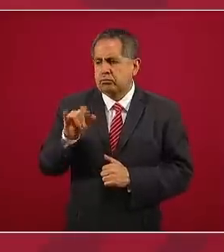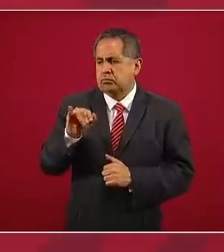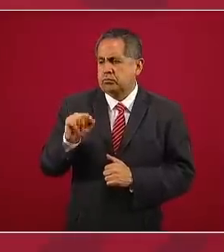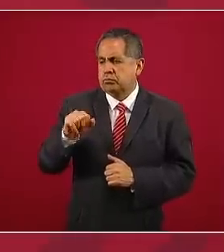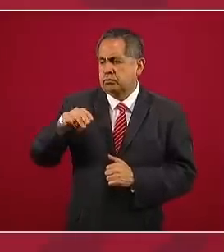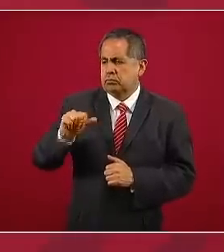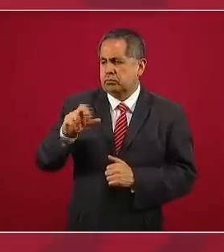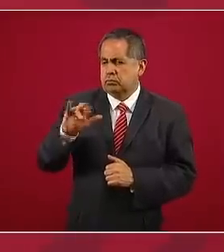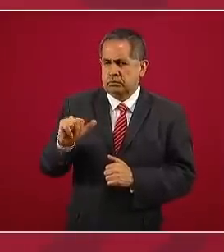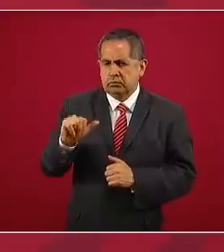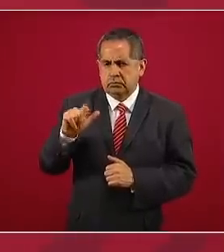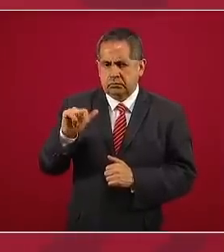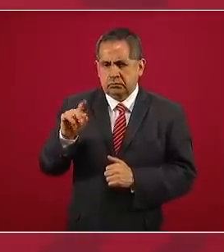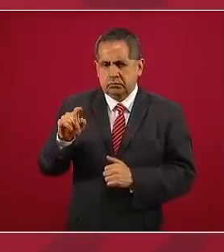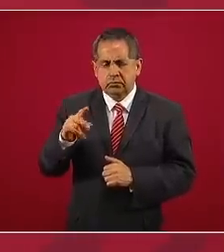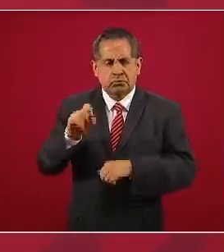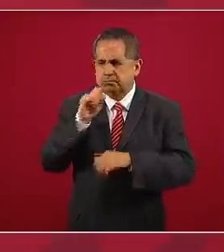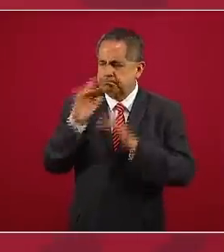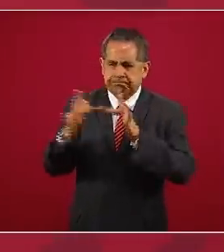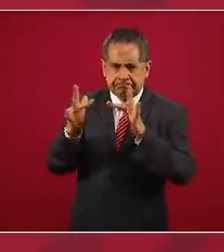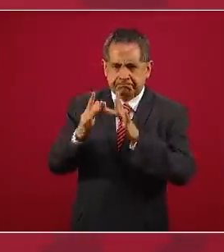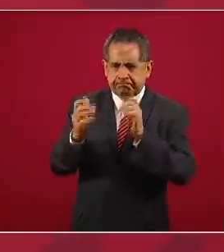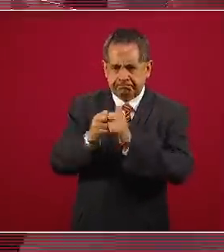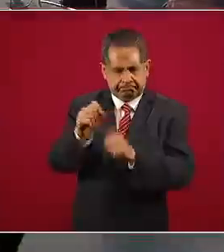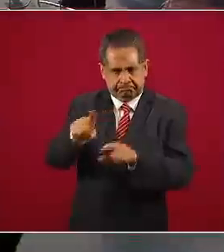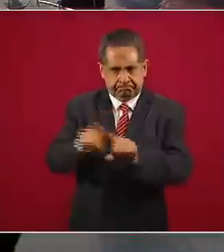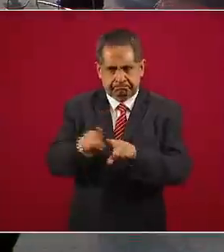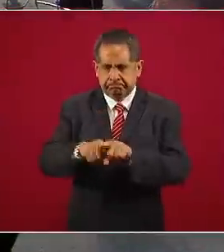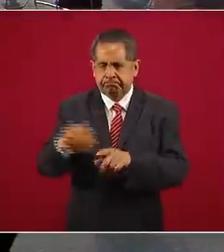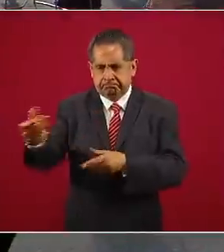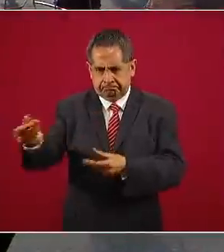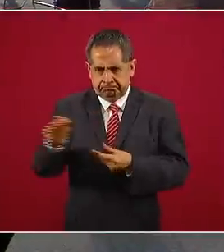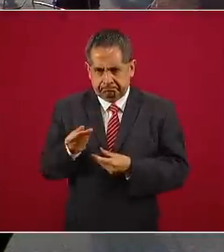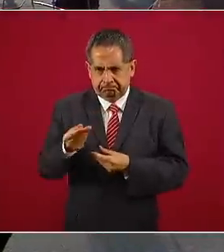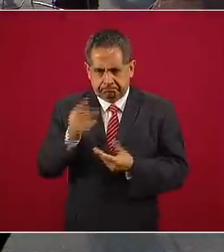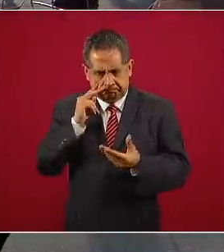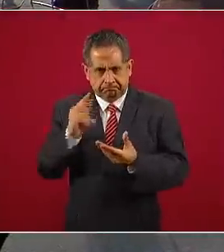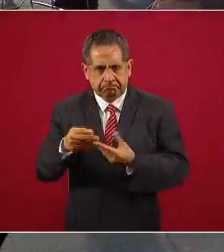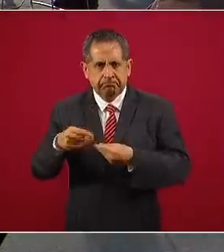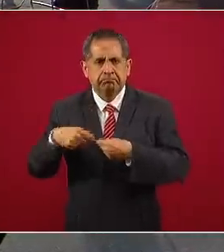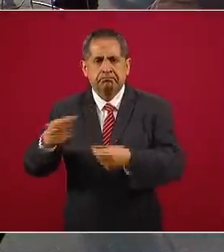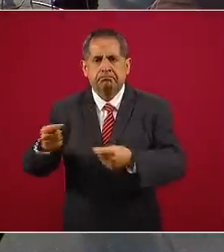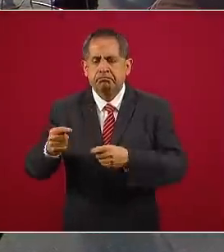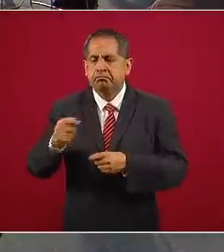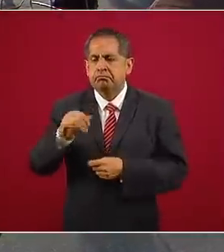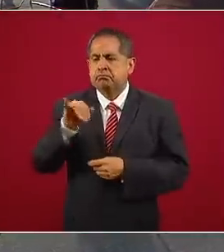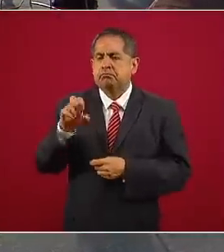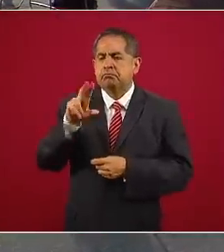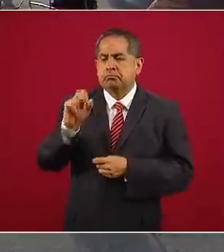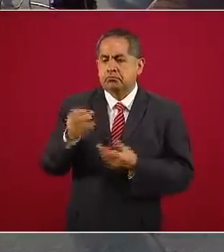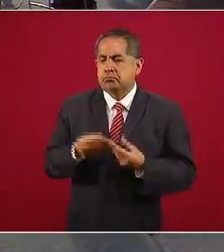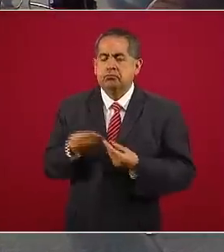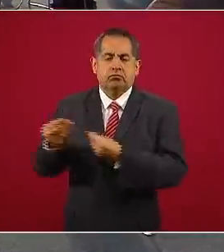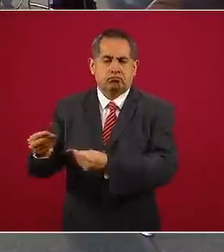maría alcalde lo mismo que el informe sea jesús